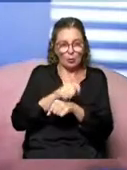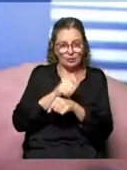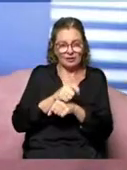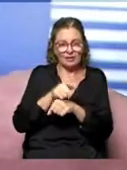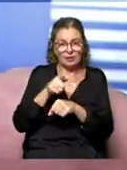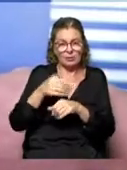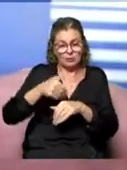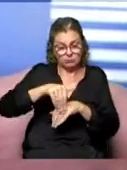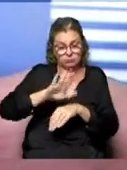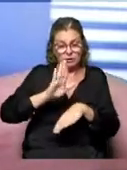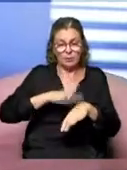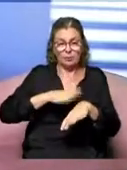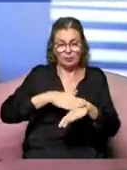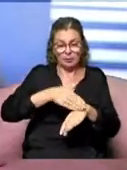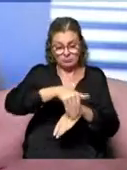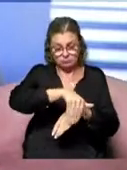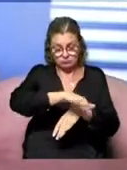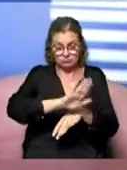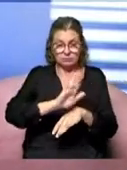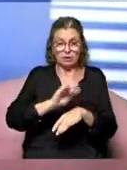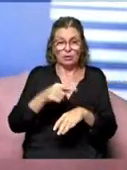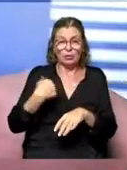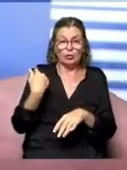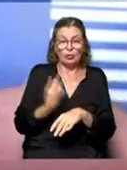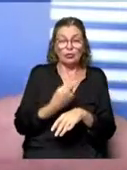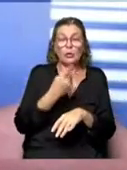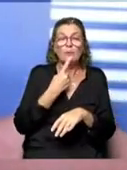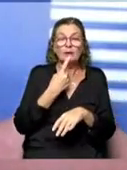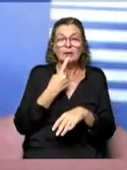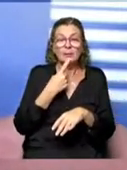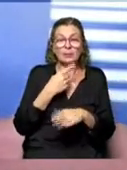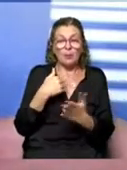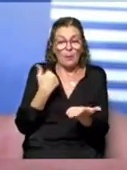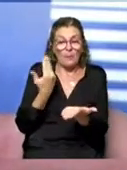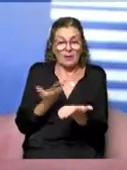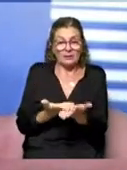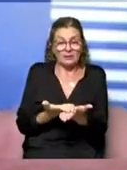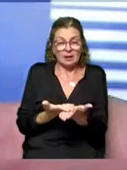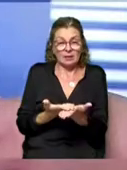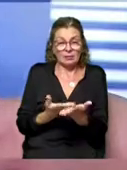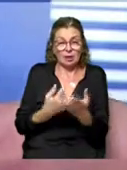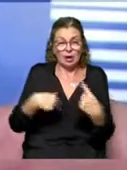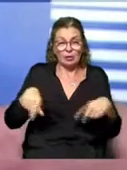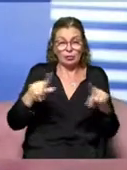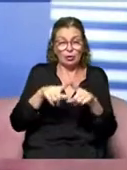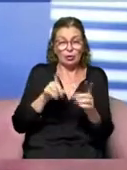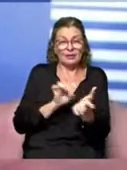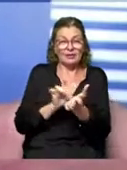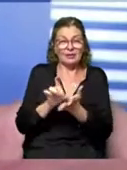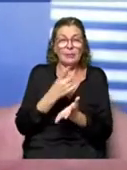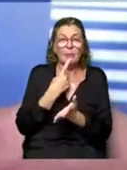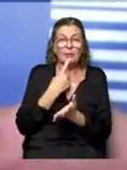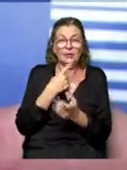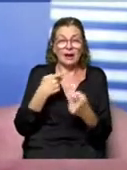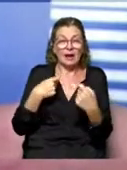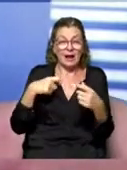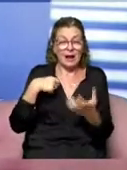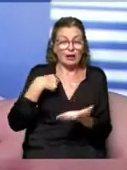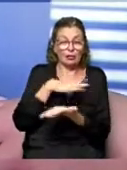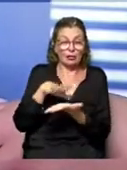correrá por ese carril, nosotros políticamente estamos planteando a todo el sistema político, ¿verdad? A la sociedad